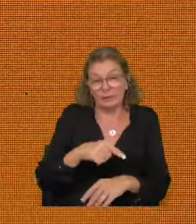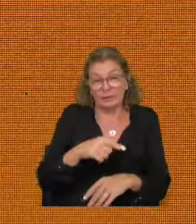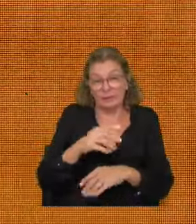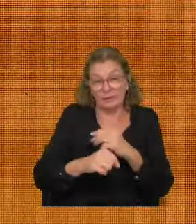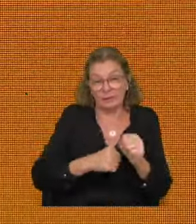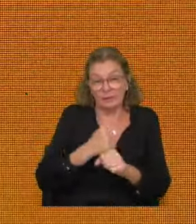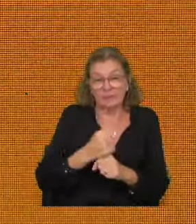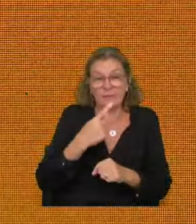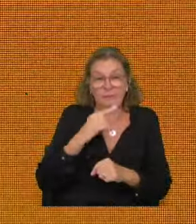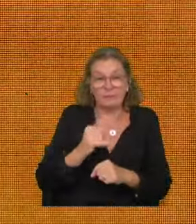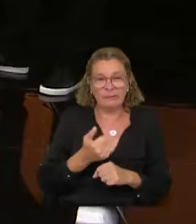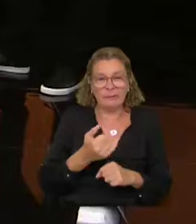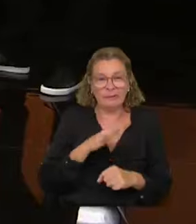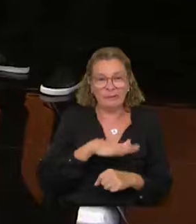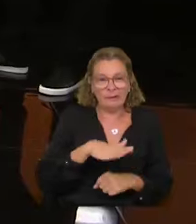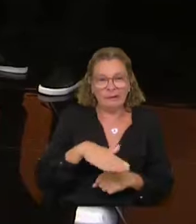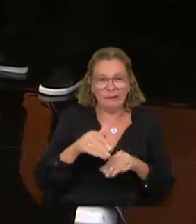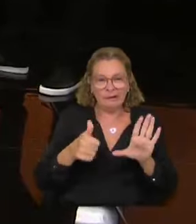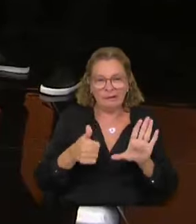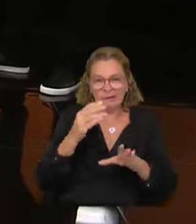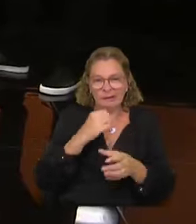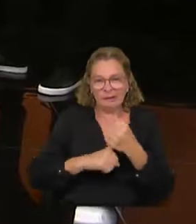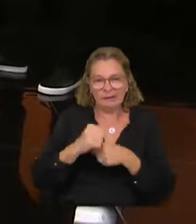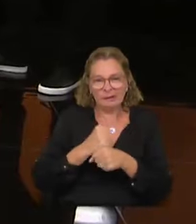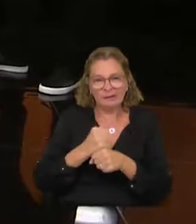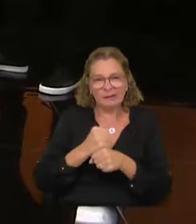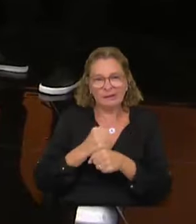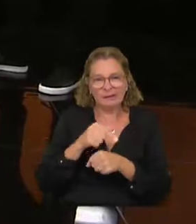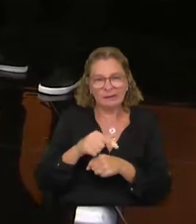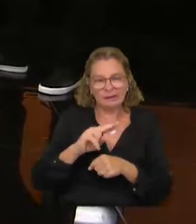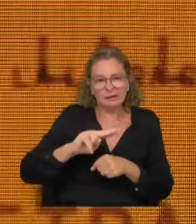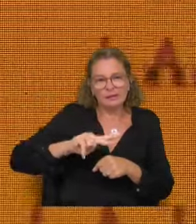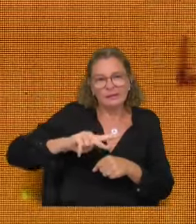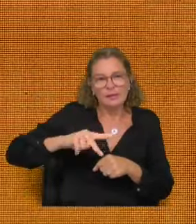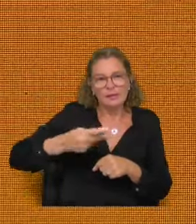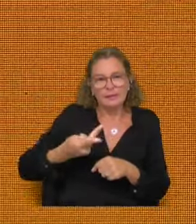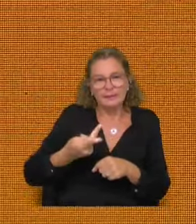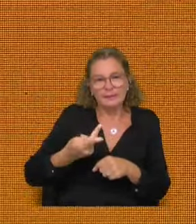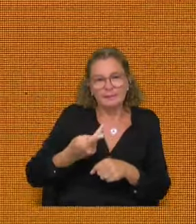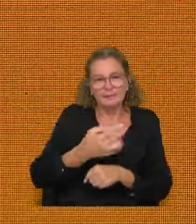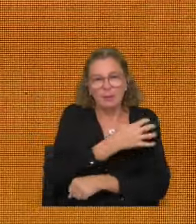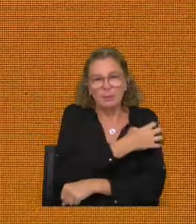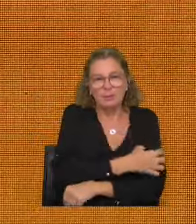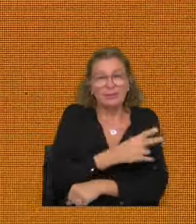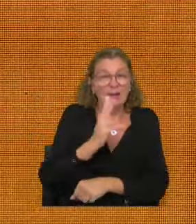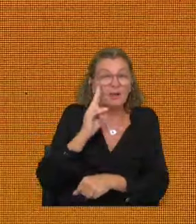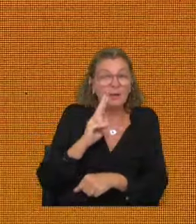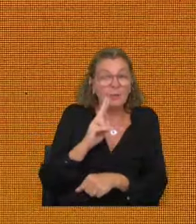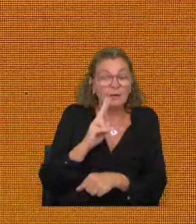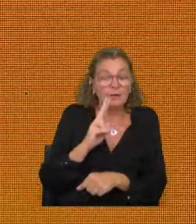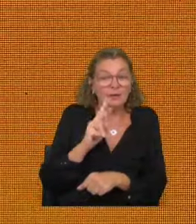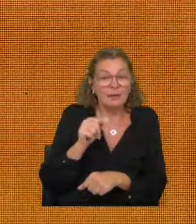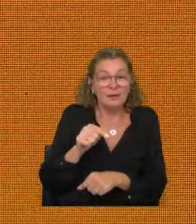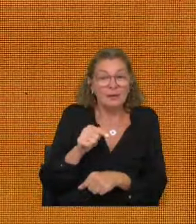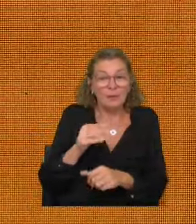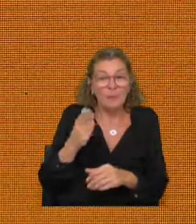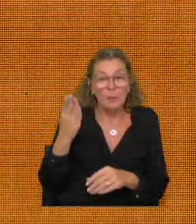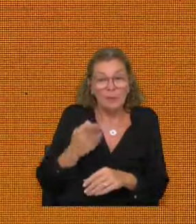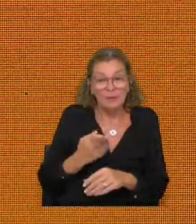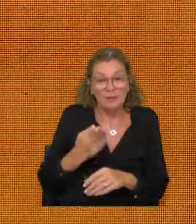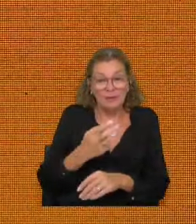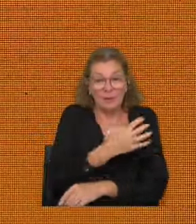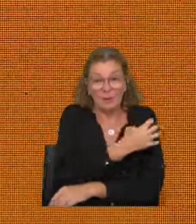ejemplo etaria de menores de 6 años es el doble eh lo veíamos en el tap es el doble que el promedio de